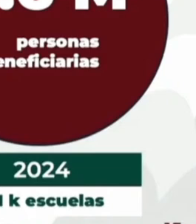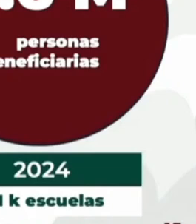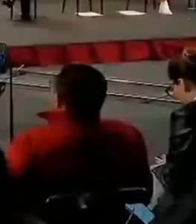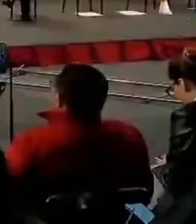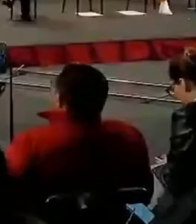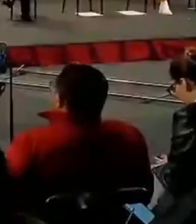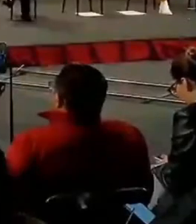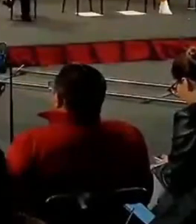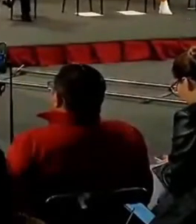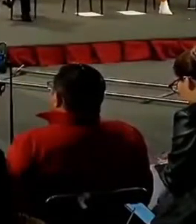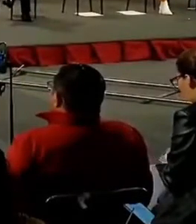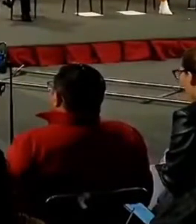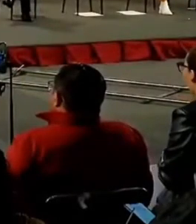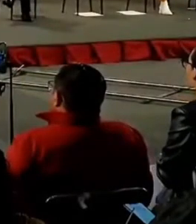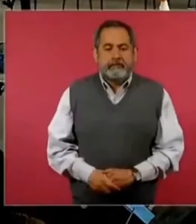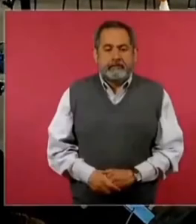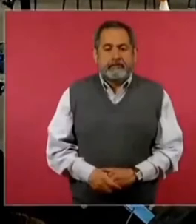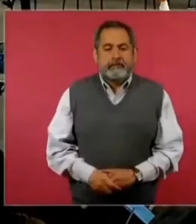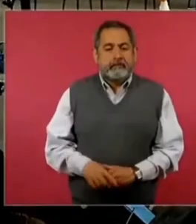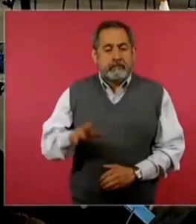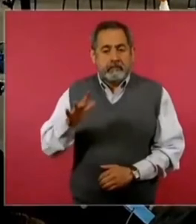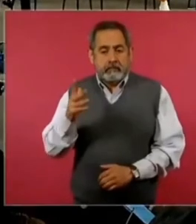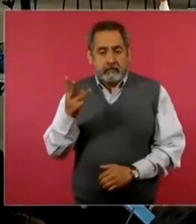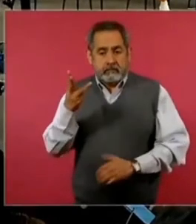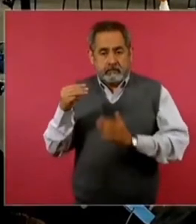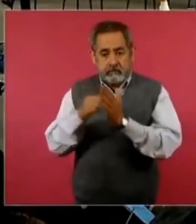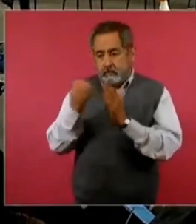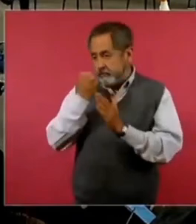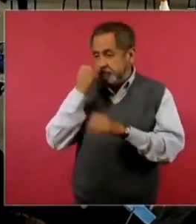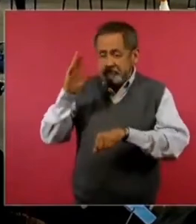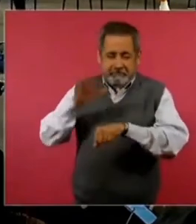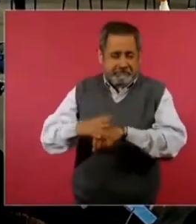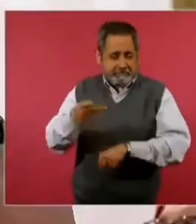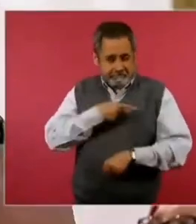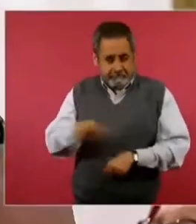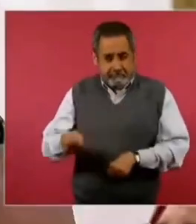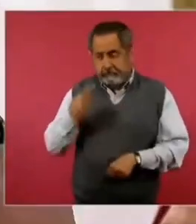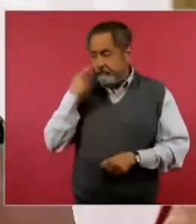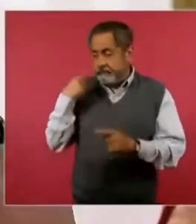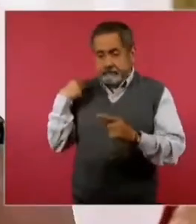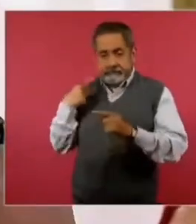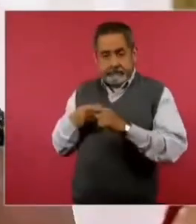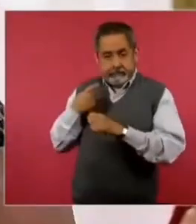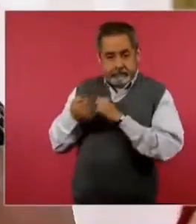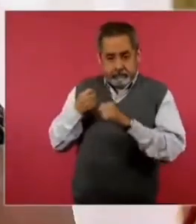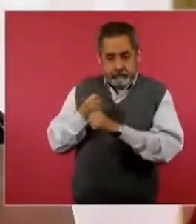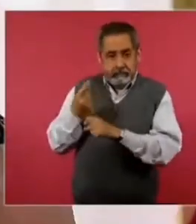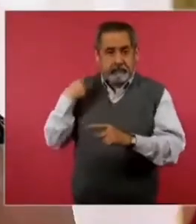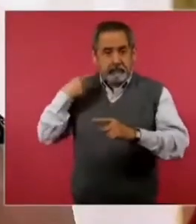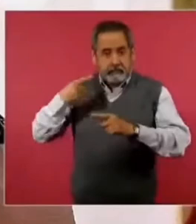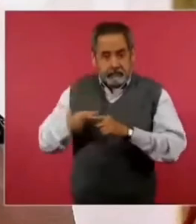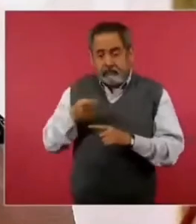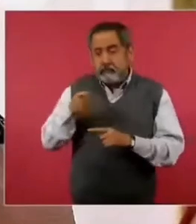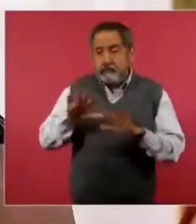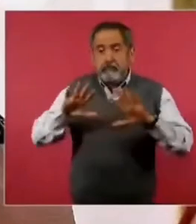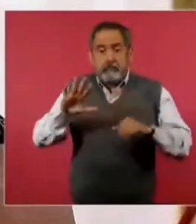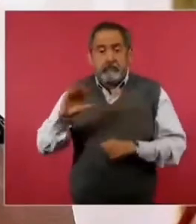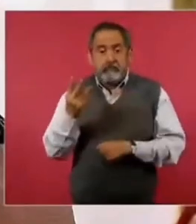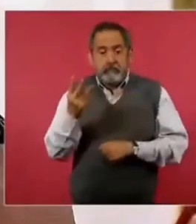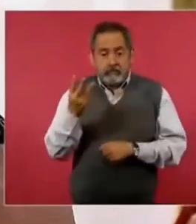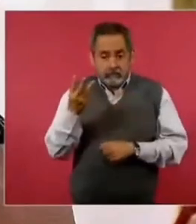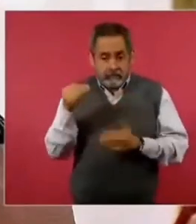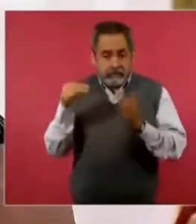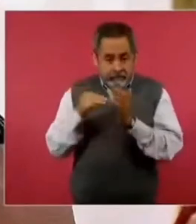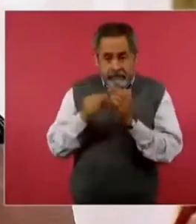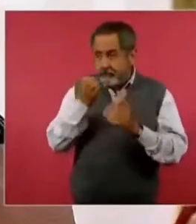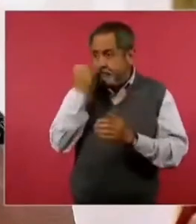53 mil escuelas. Como un ejemplo, en el último año de la administración anterior, en esas 53 mil